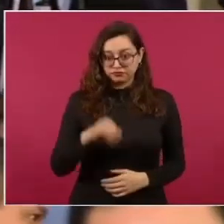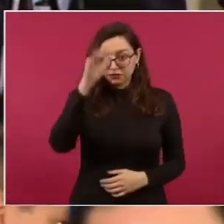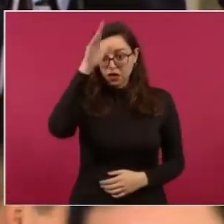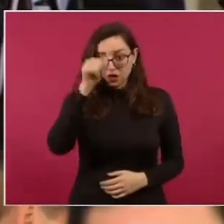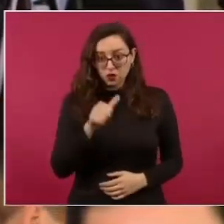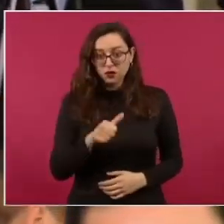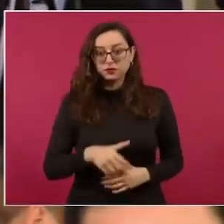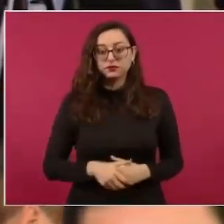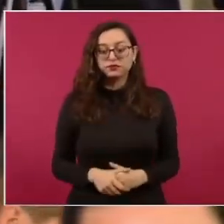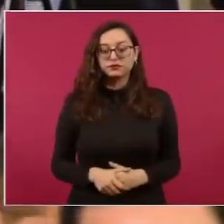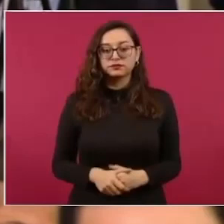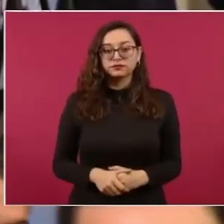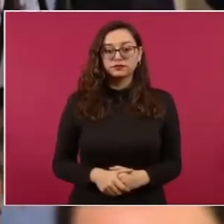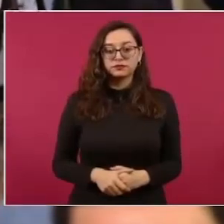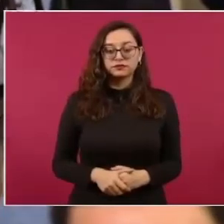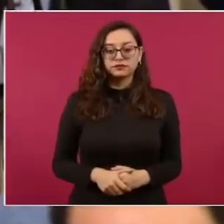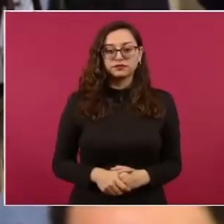parece.